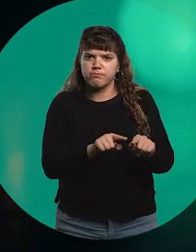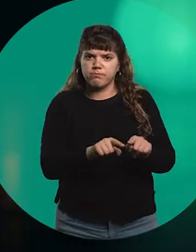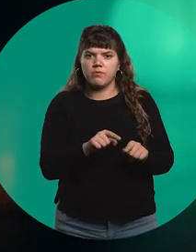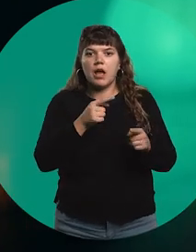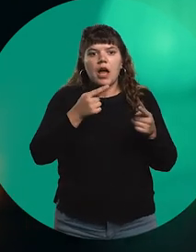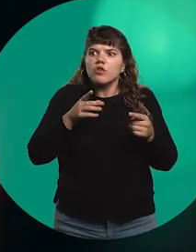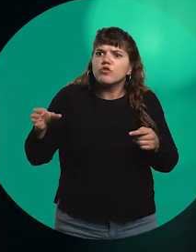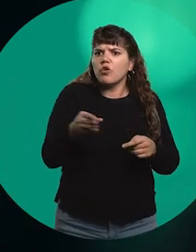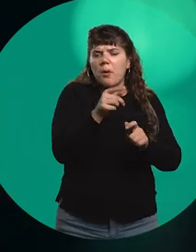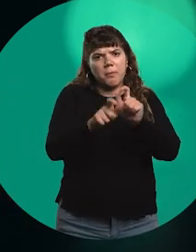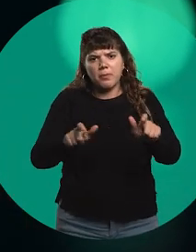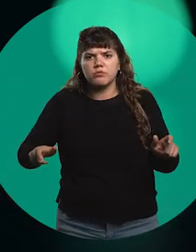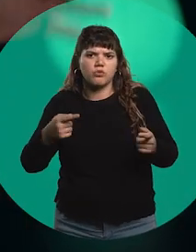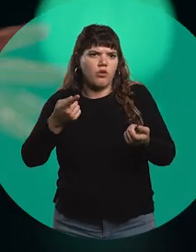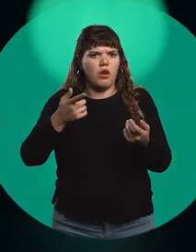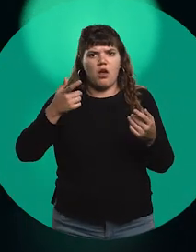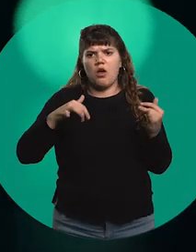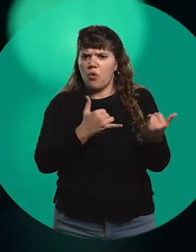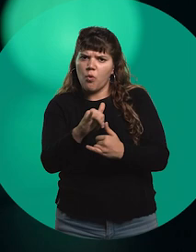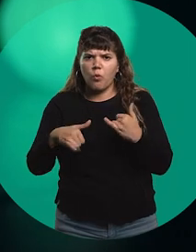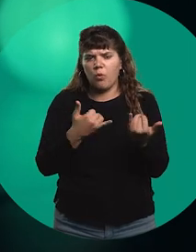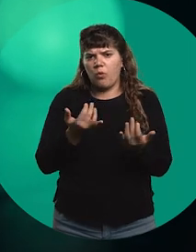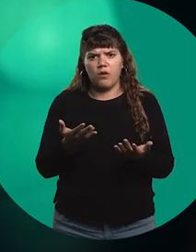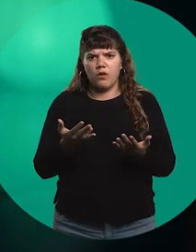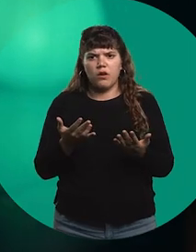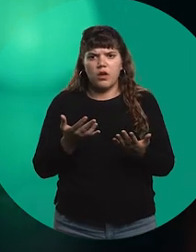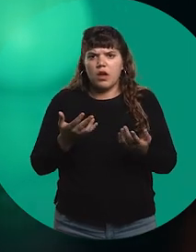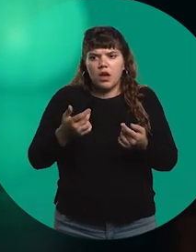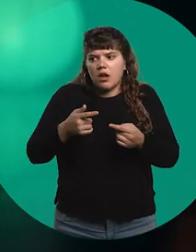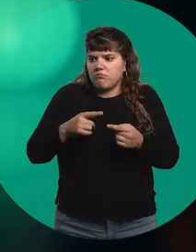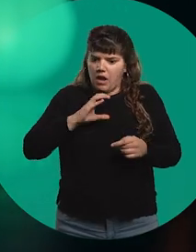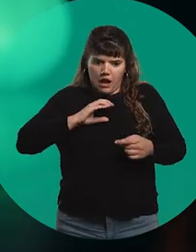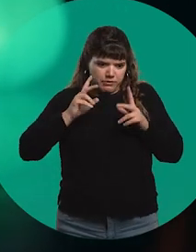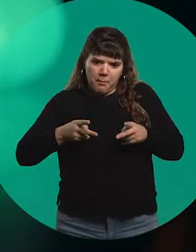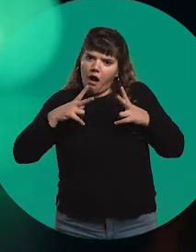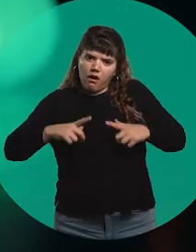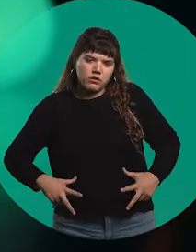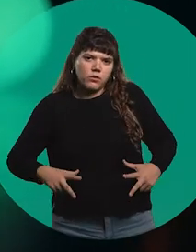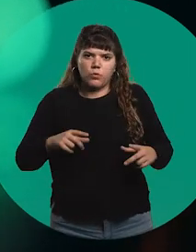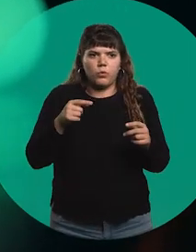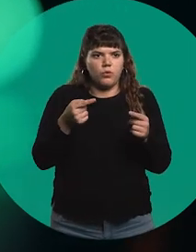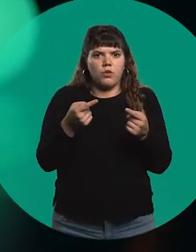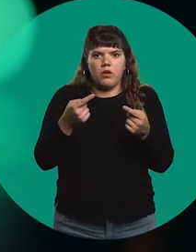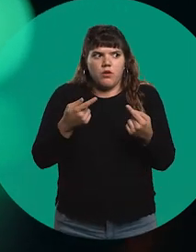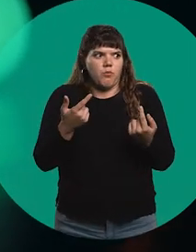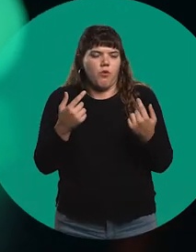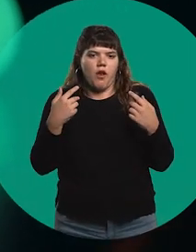Todos tenemos una lúdica, así como una efectividad, una personalidad, una, y hasta una actitud lúdica frente a la vida.